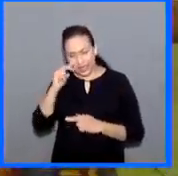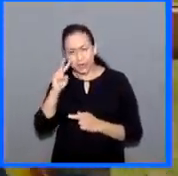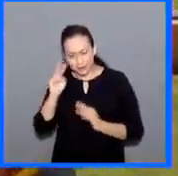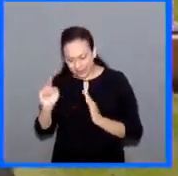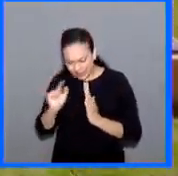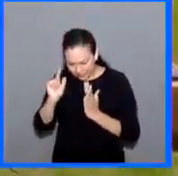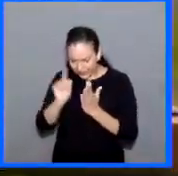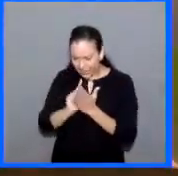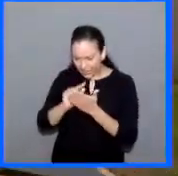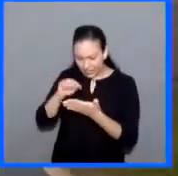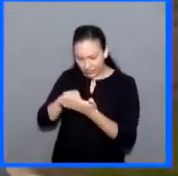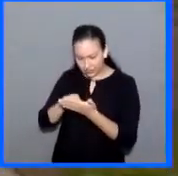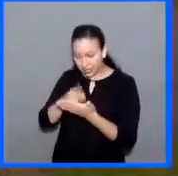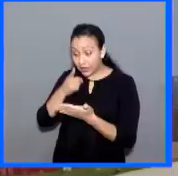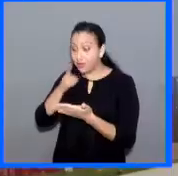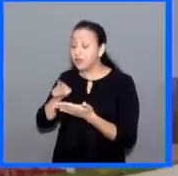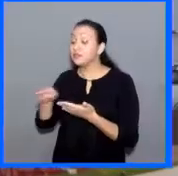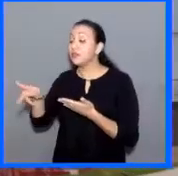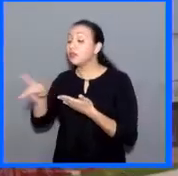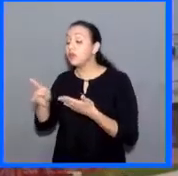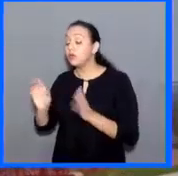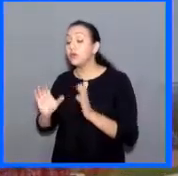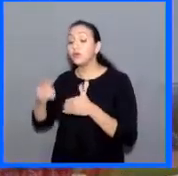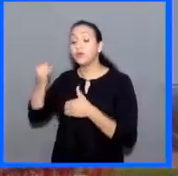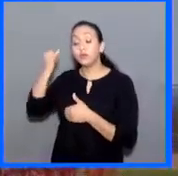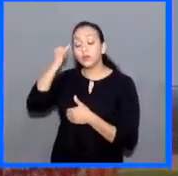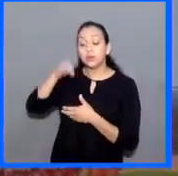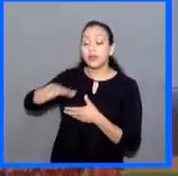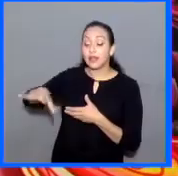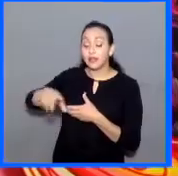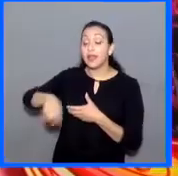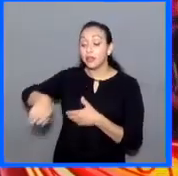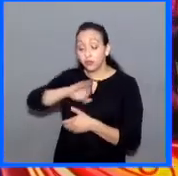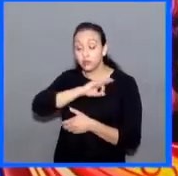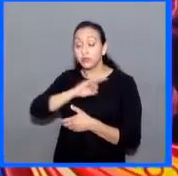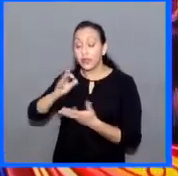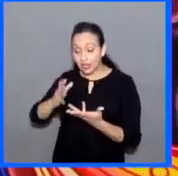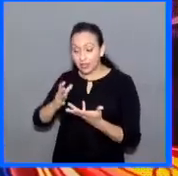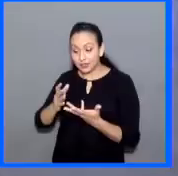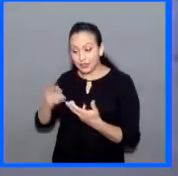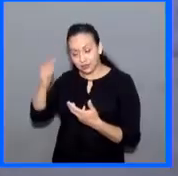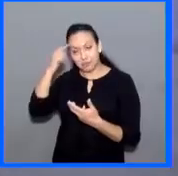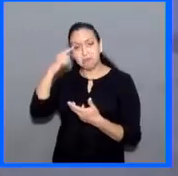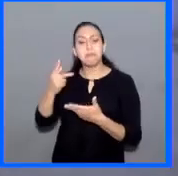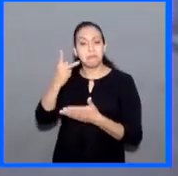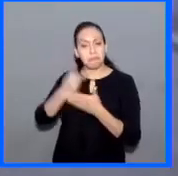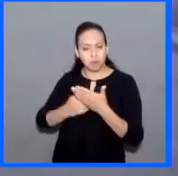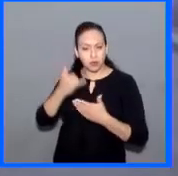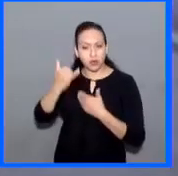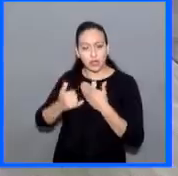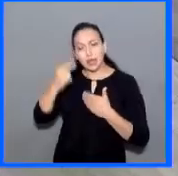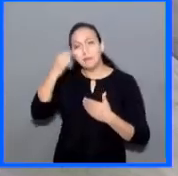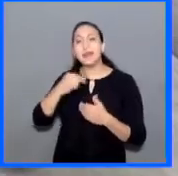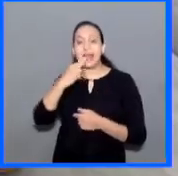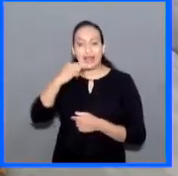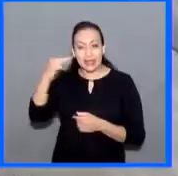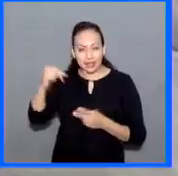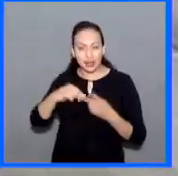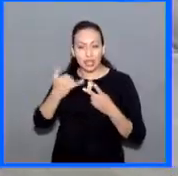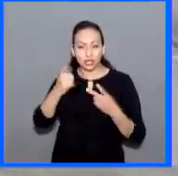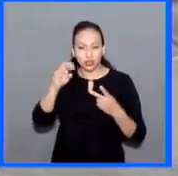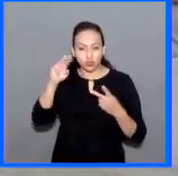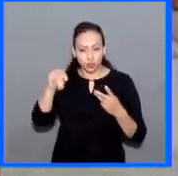de Pueblos y Comunidades para que genere proyectos que tiendan a revitalizar las lenguas náhuatl, yumu y las que